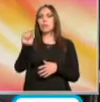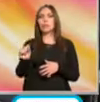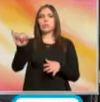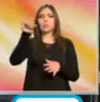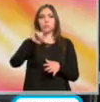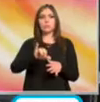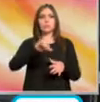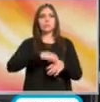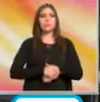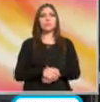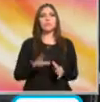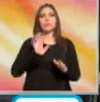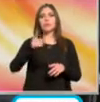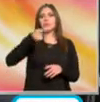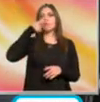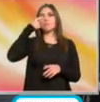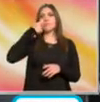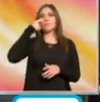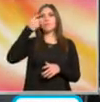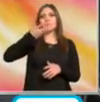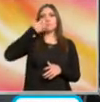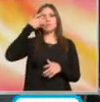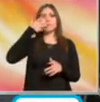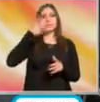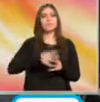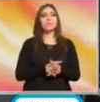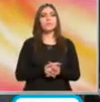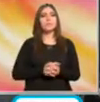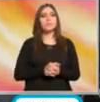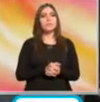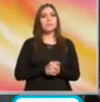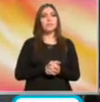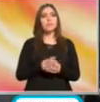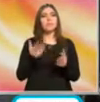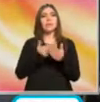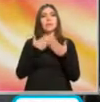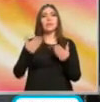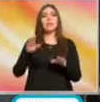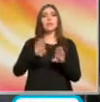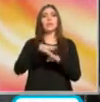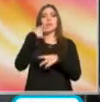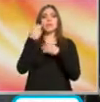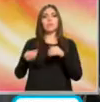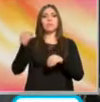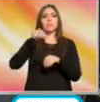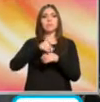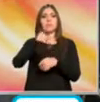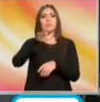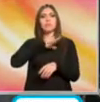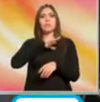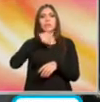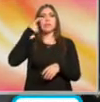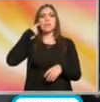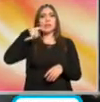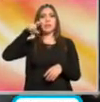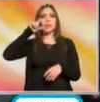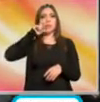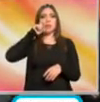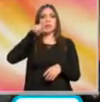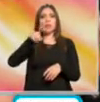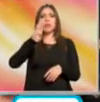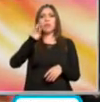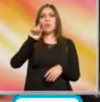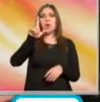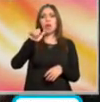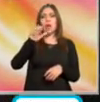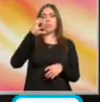me está llegando el olorcito, sí, ya chef, ¿eh? se siente. Ya me está llegando. Ahora, la manera correcta de montarlo, tenemos aquí nuestro jitomate bola. toalla húmeda.